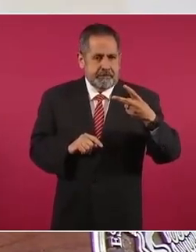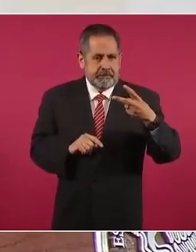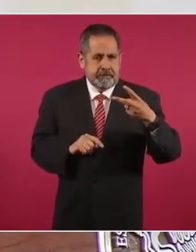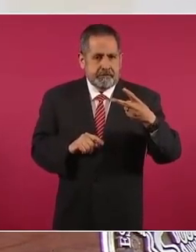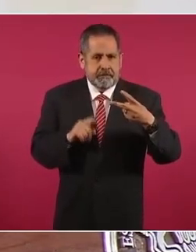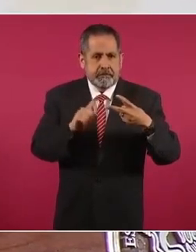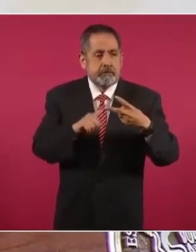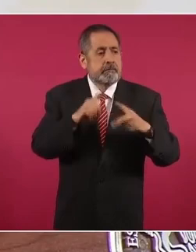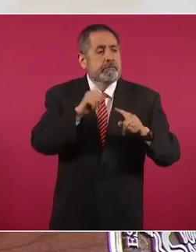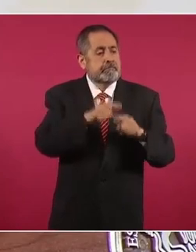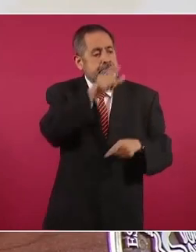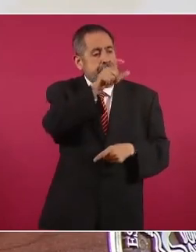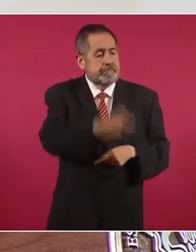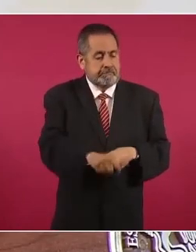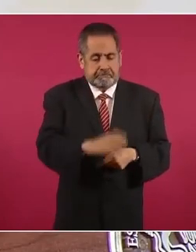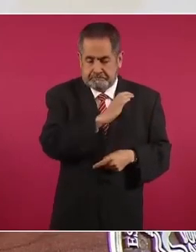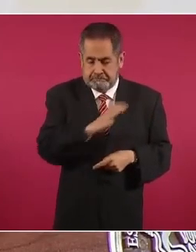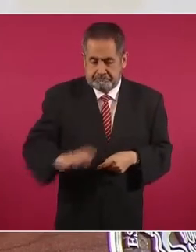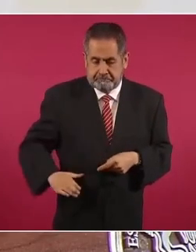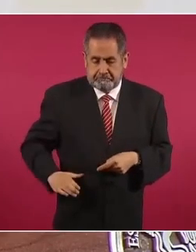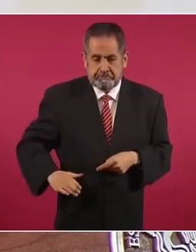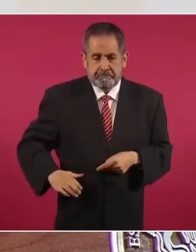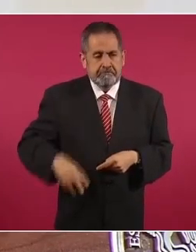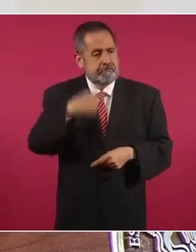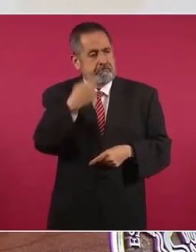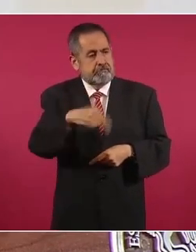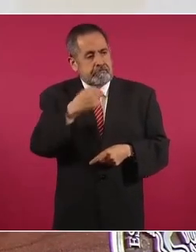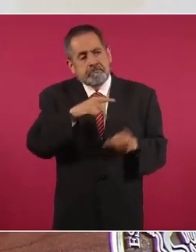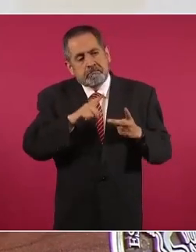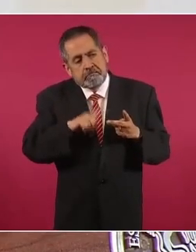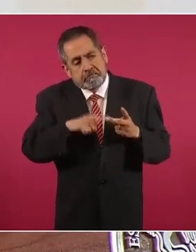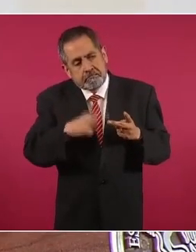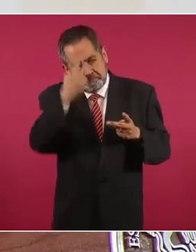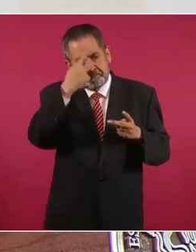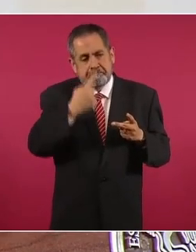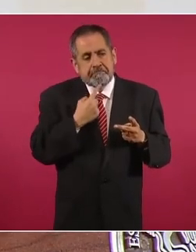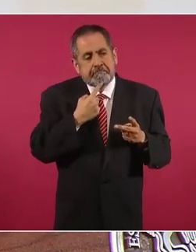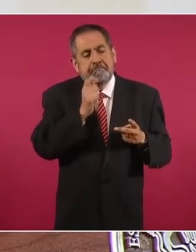por el candidato o la candidata.